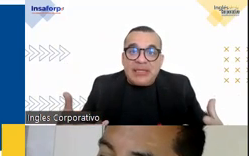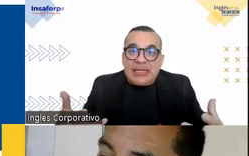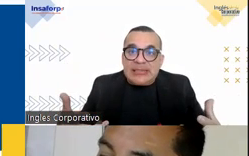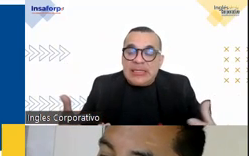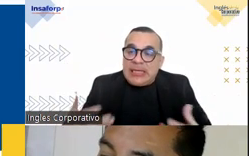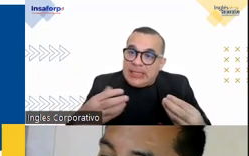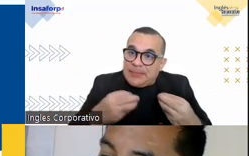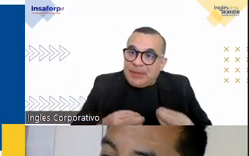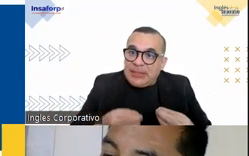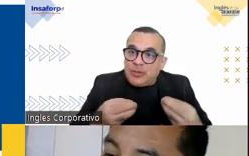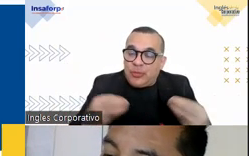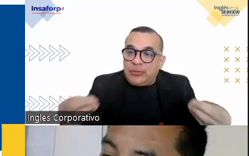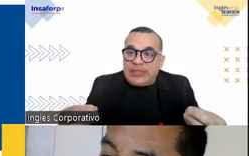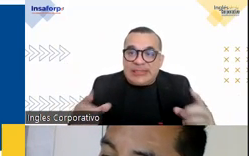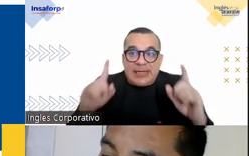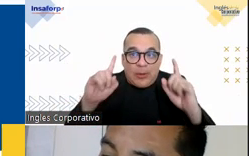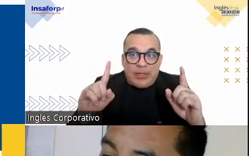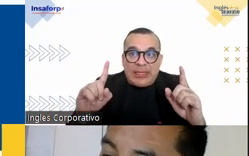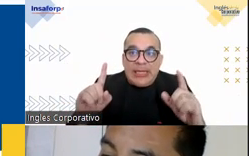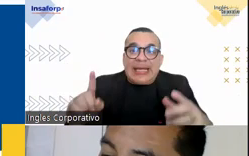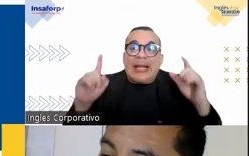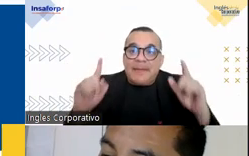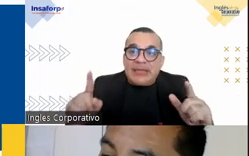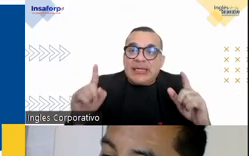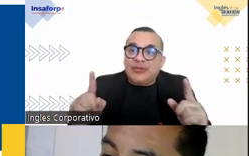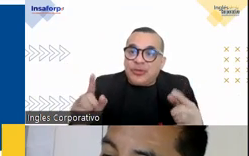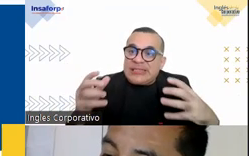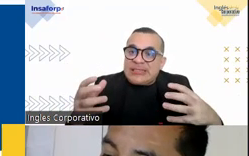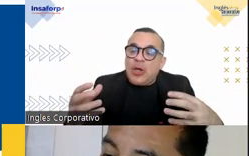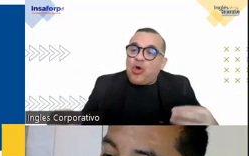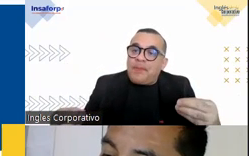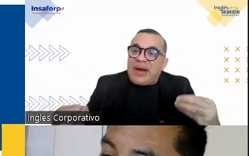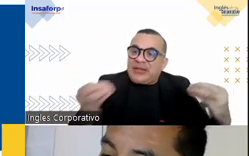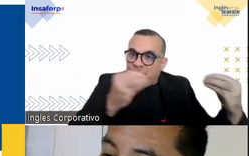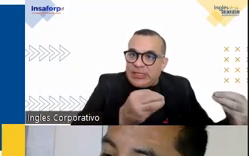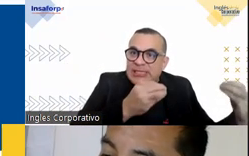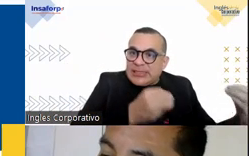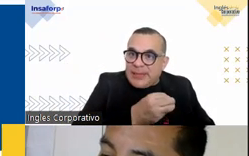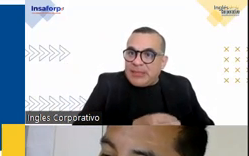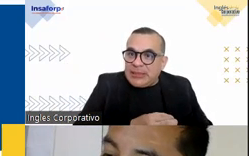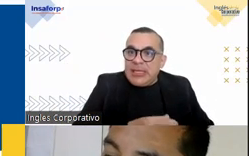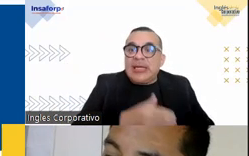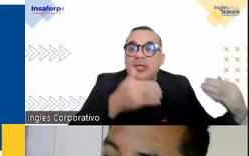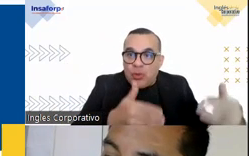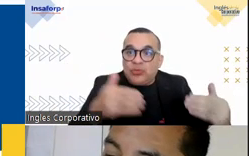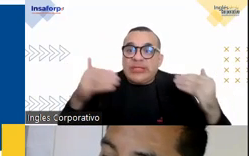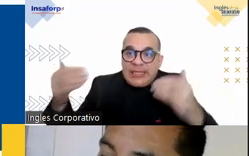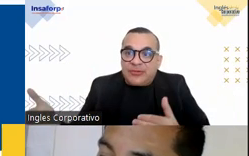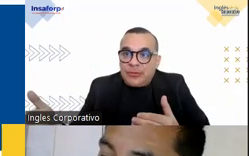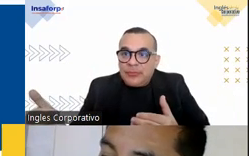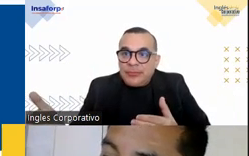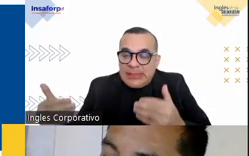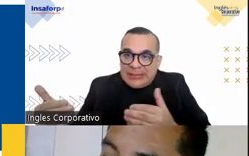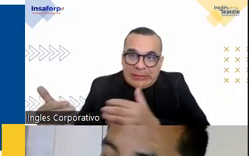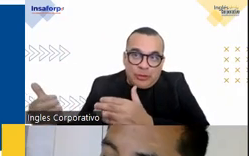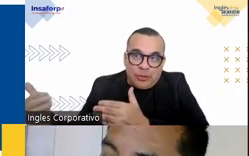las métricas que de repente yo voy a utilizar. Recuerde que las métricas son esas comparaciones directamente que yo